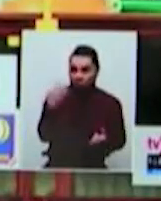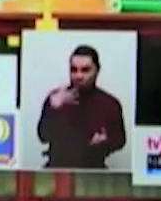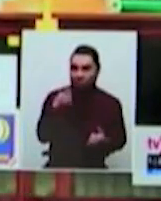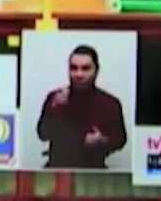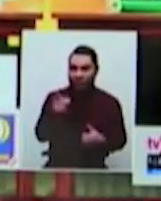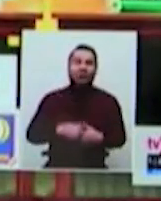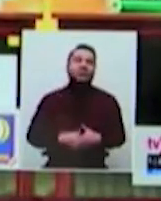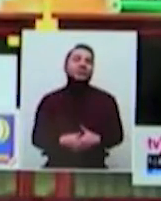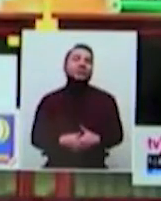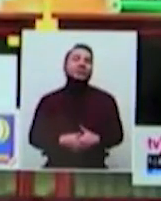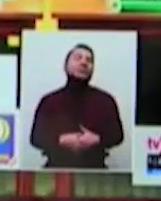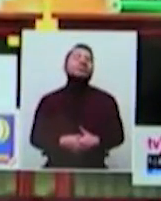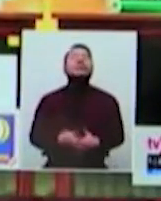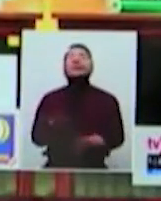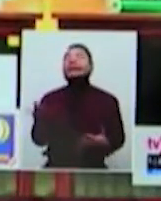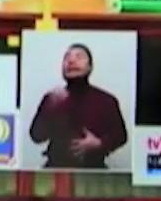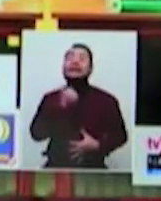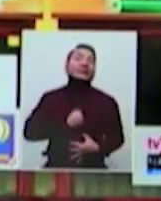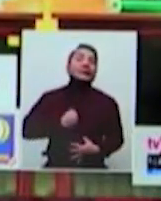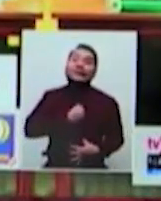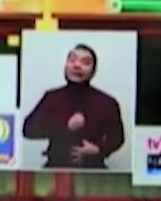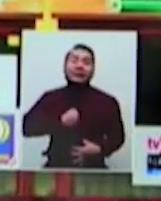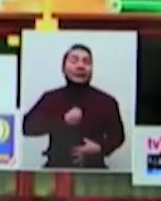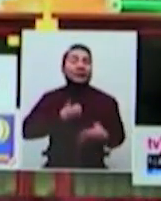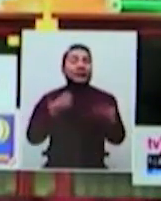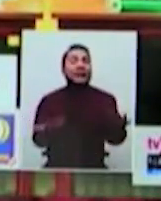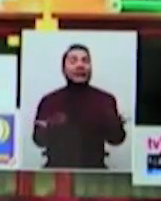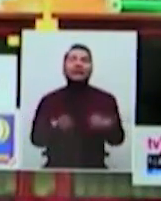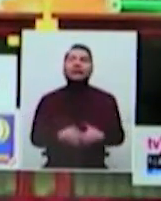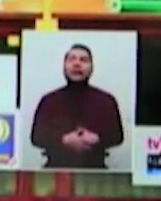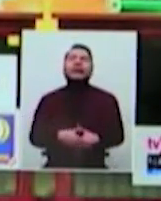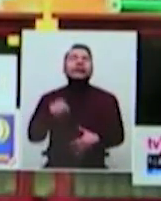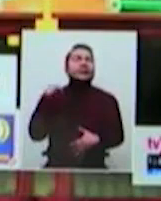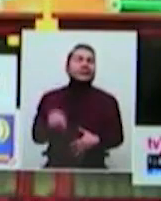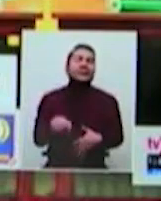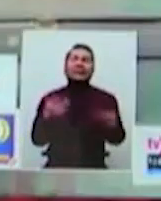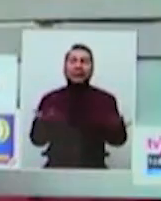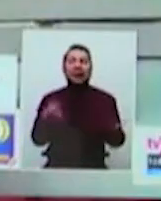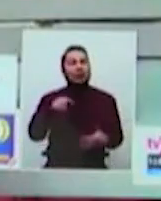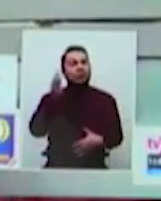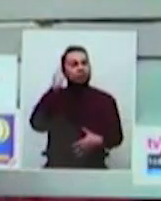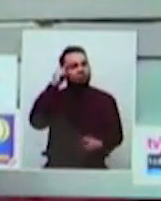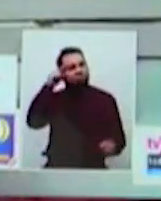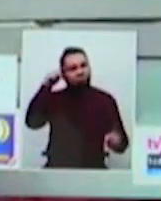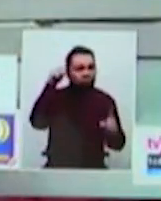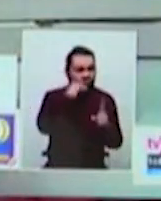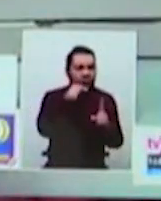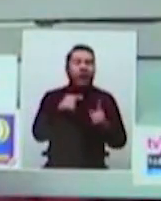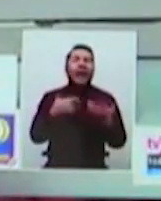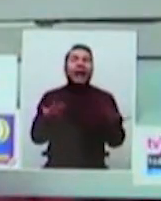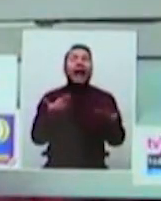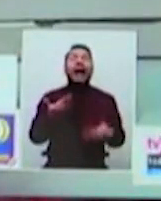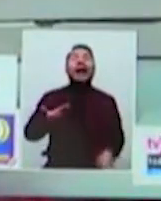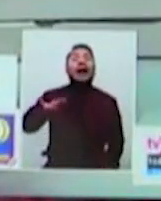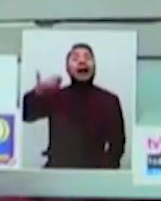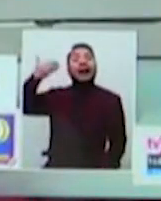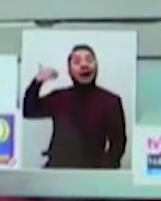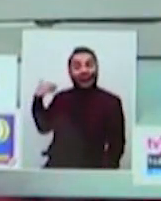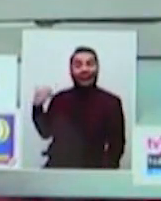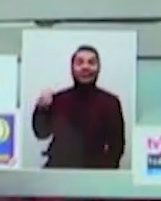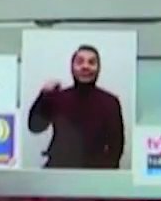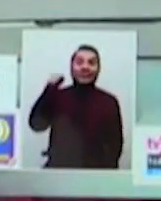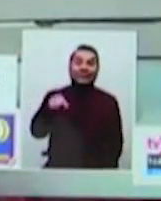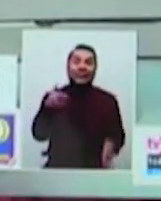Elecciones. Entonces, que pongan a robots a ser los moderadores del espectáculo. No a Josefina